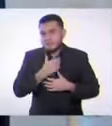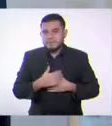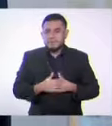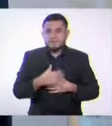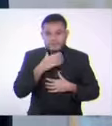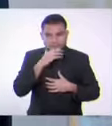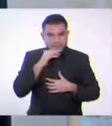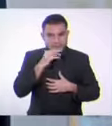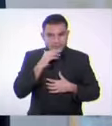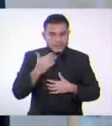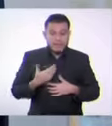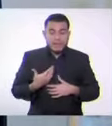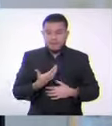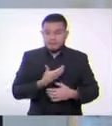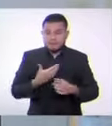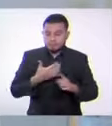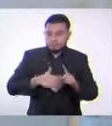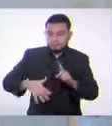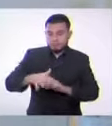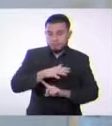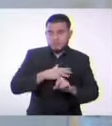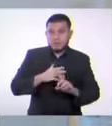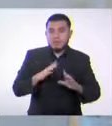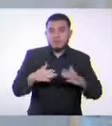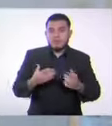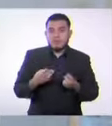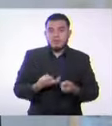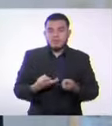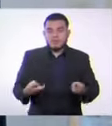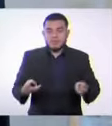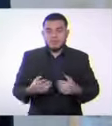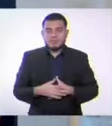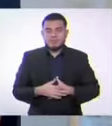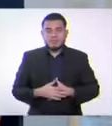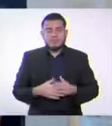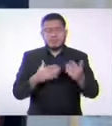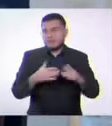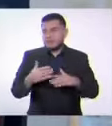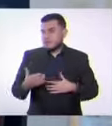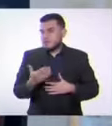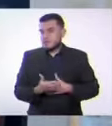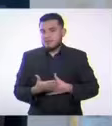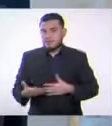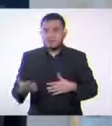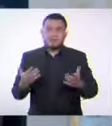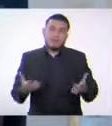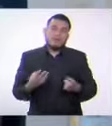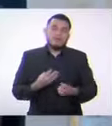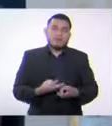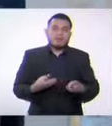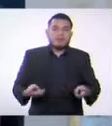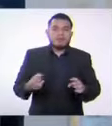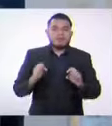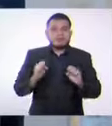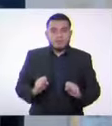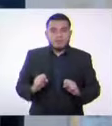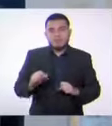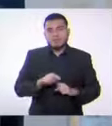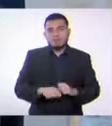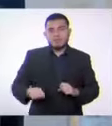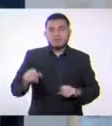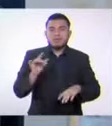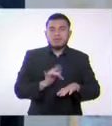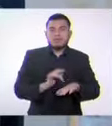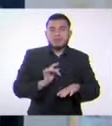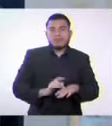que nos rodea está formado por materia. Cualquier cosa o material que puedan tocar o que